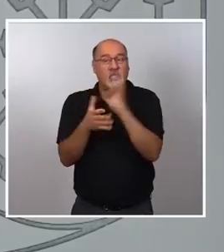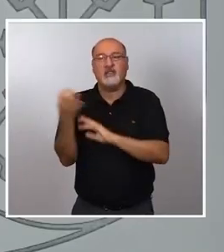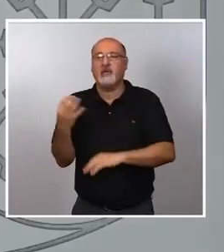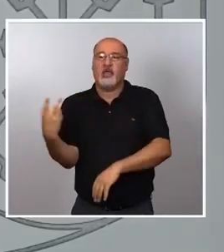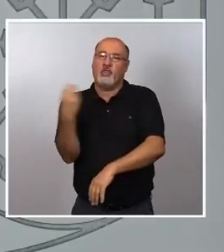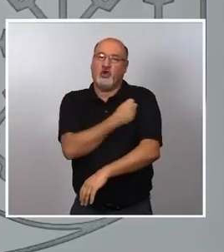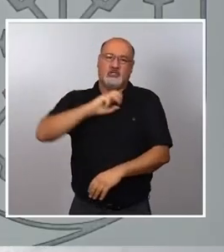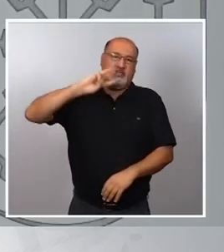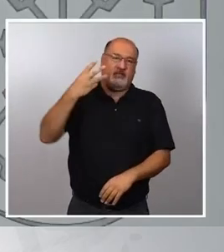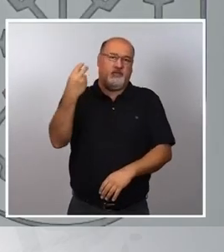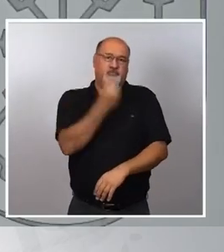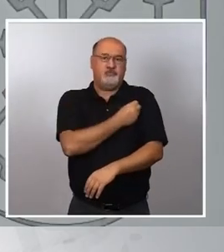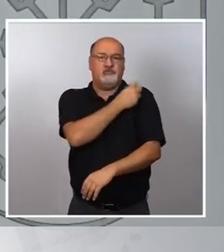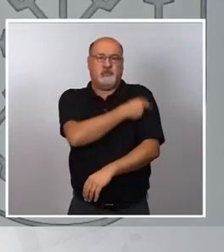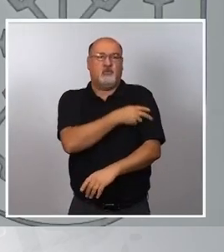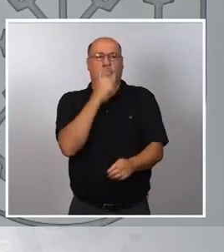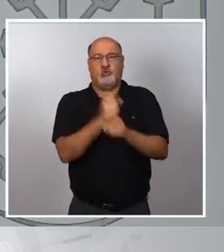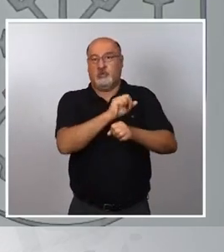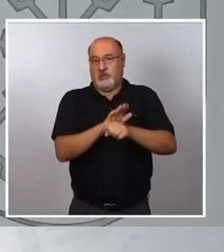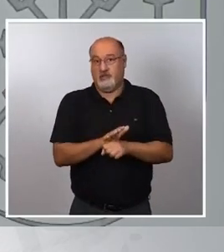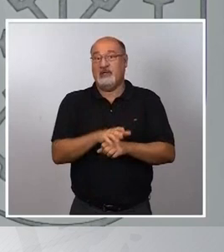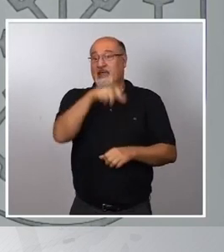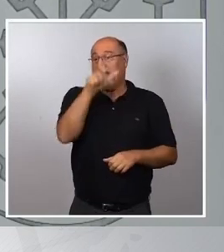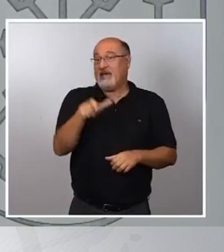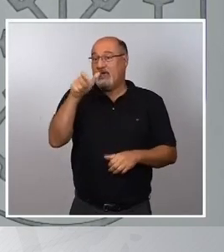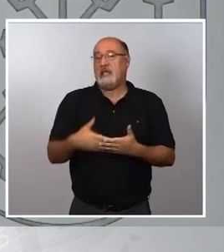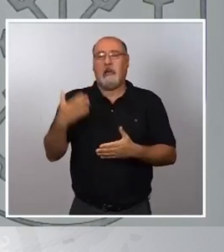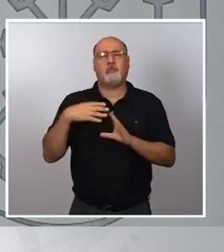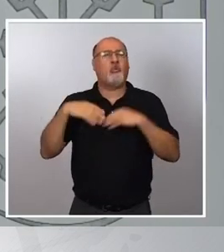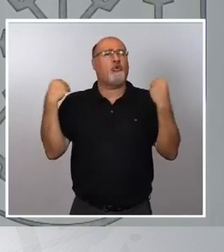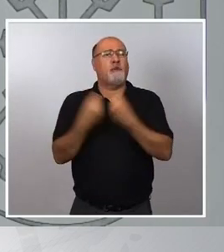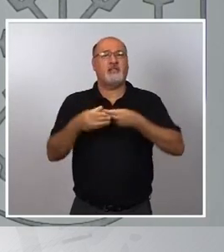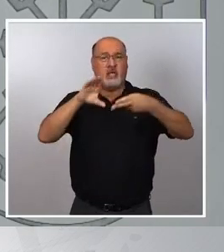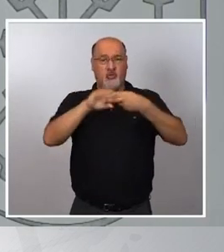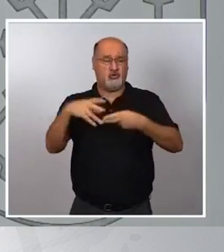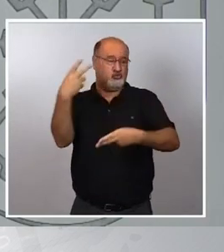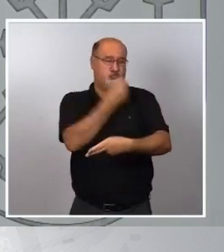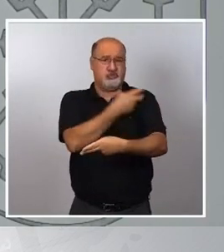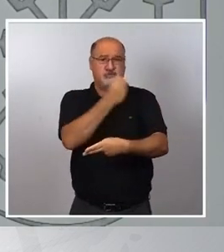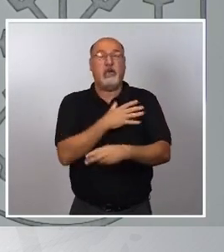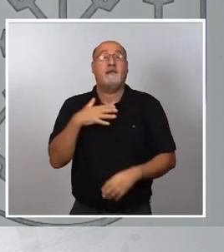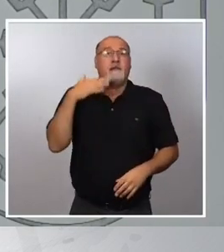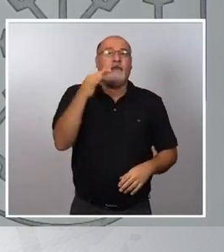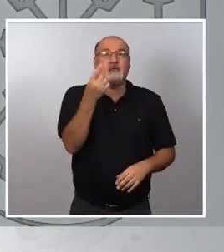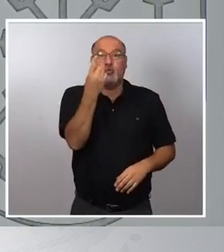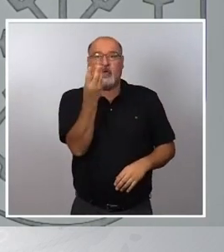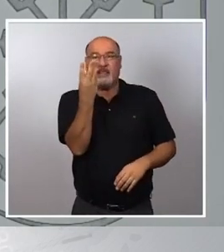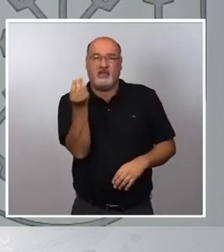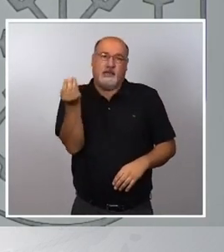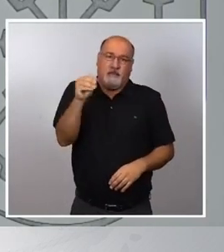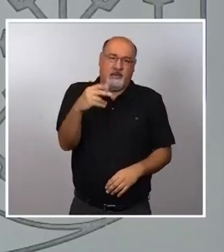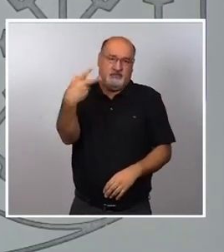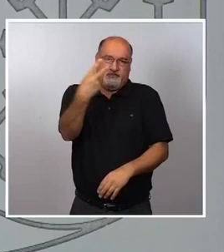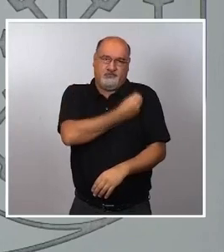completar a aquellas personas que ya han recibido la pauta vacunal una nueva dosis adicional para intentar igualar